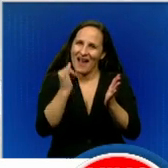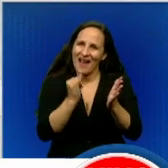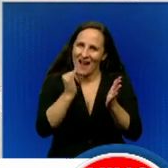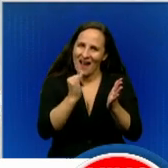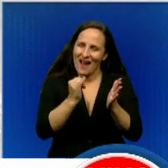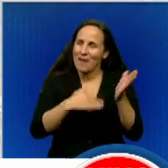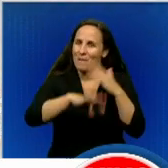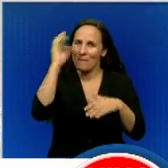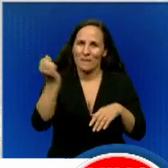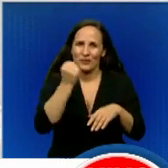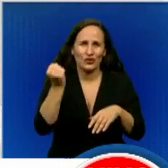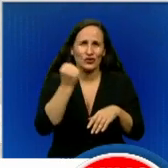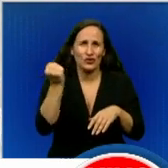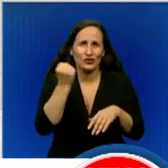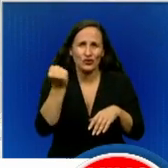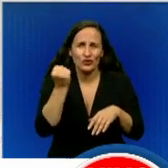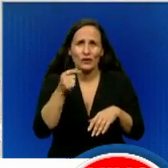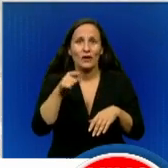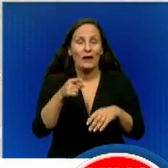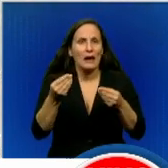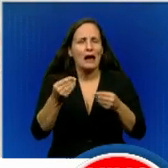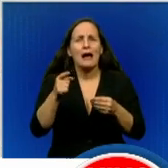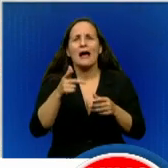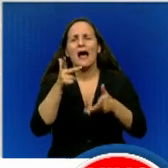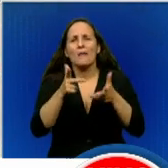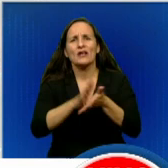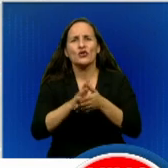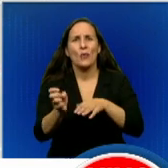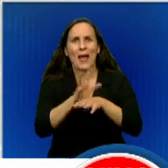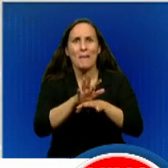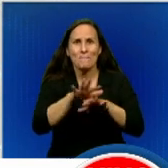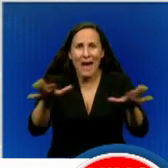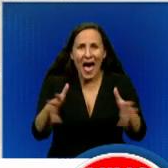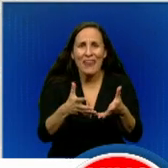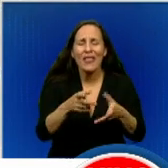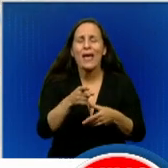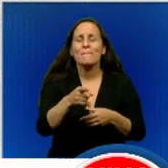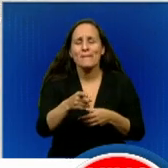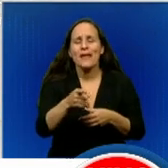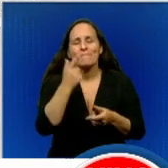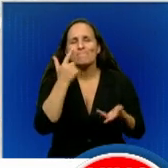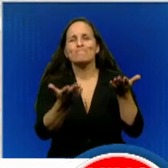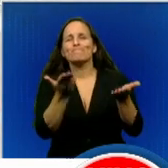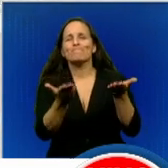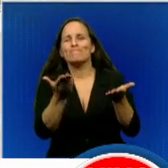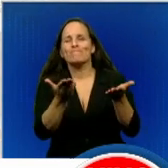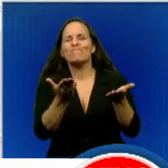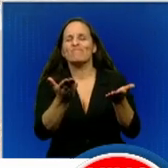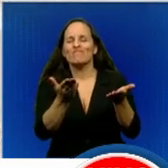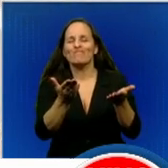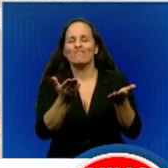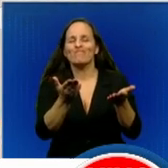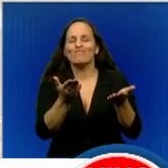principales plantea que ante la situación de la pandemia este se lleva luego conveniente suspender